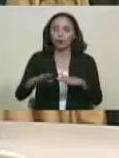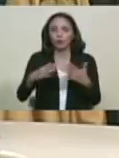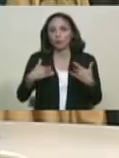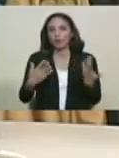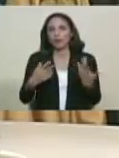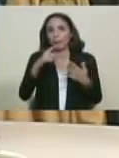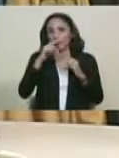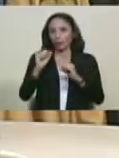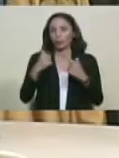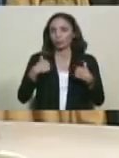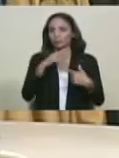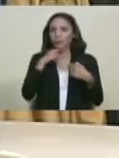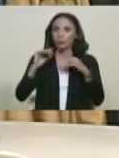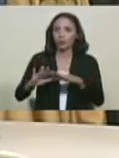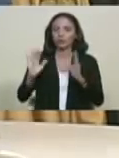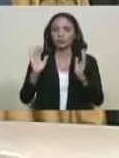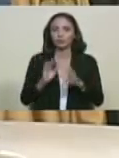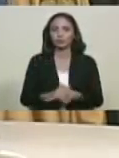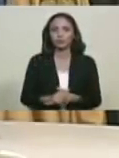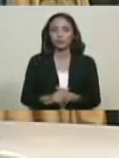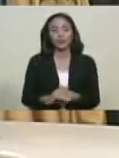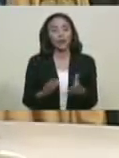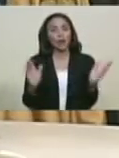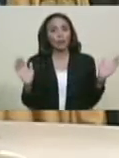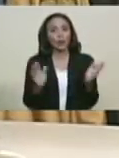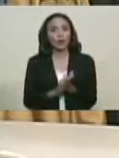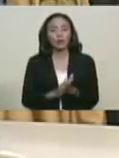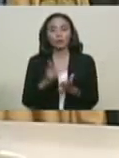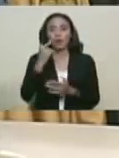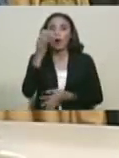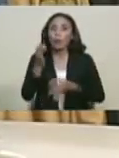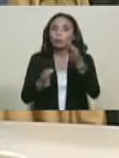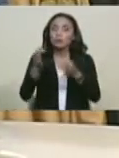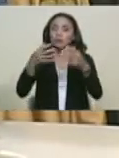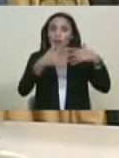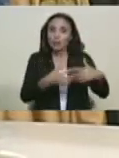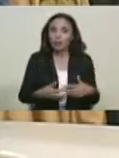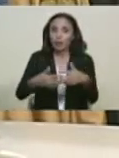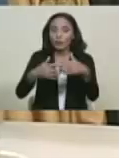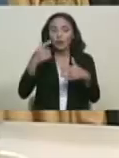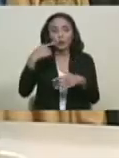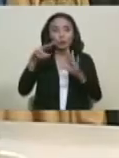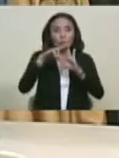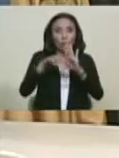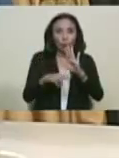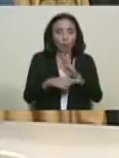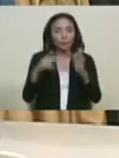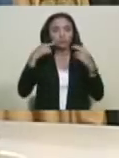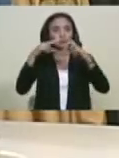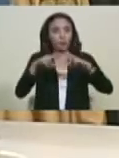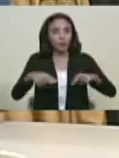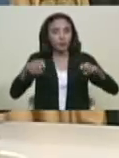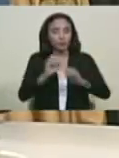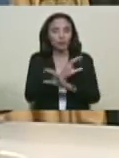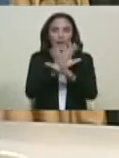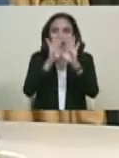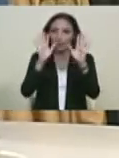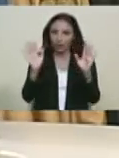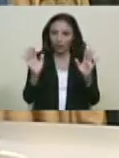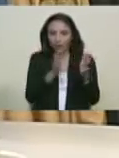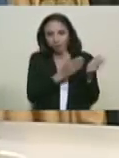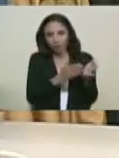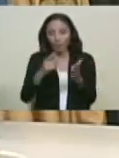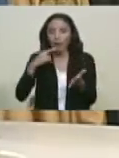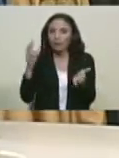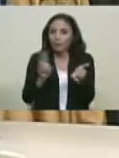ya le toca al fbi de la justicia estadounidense establecer las fuentes y establecer la